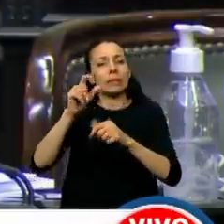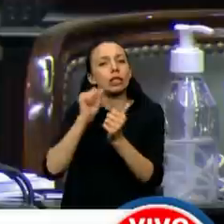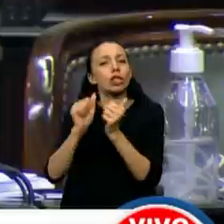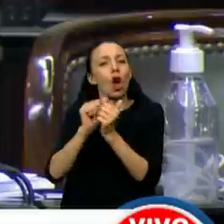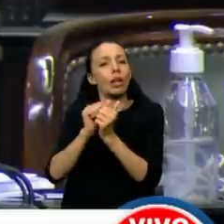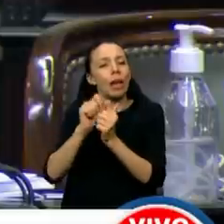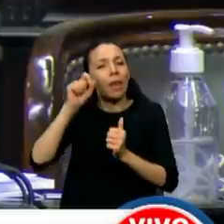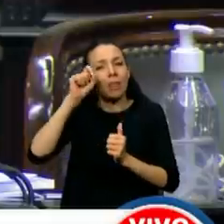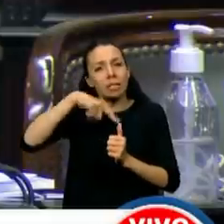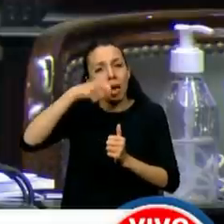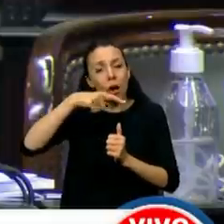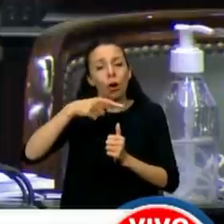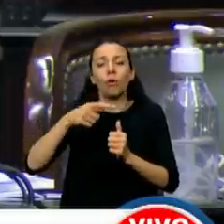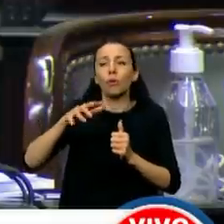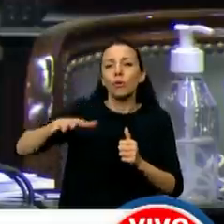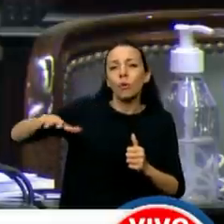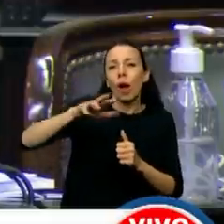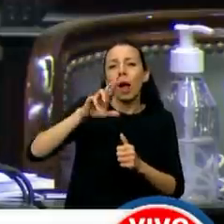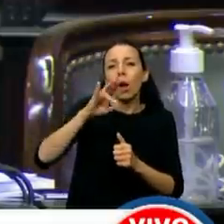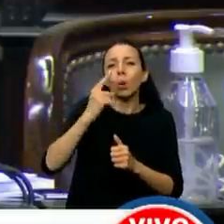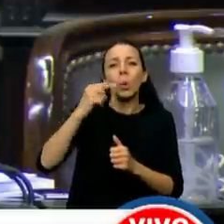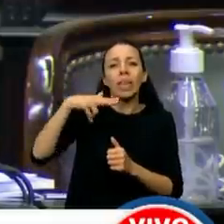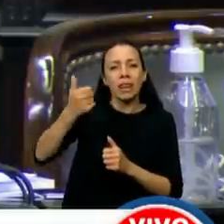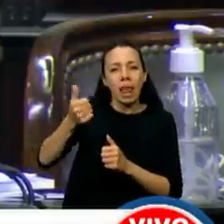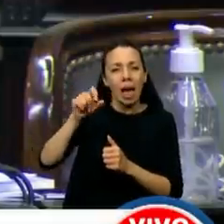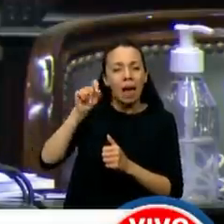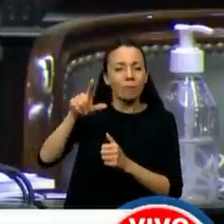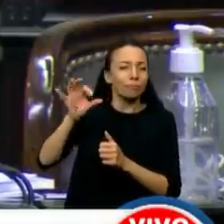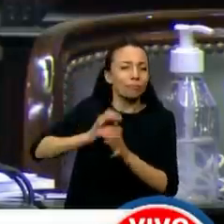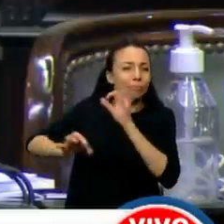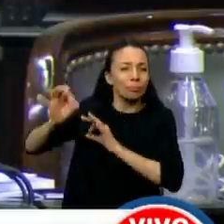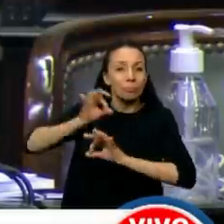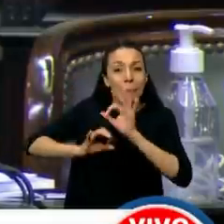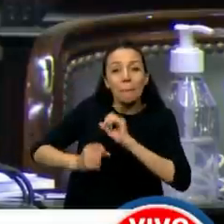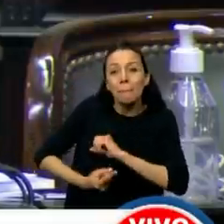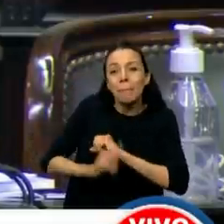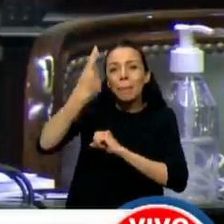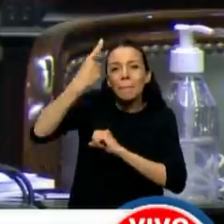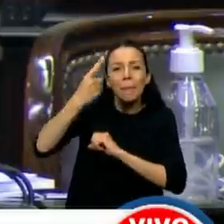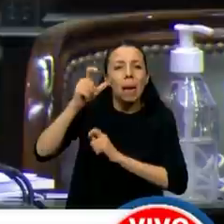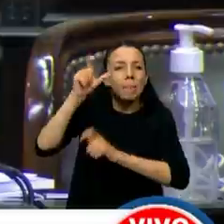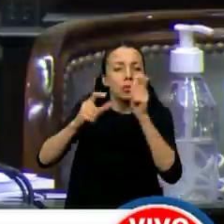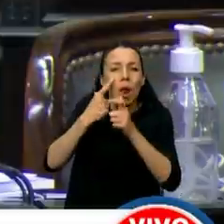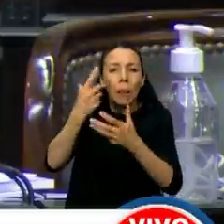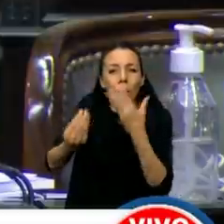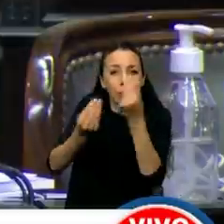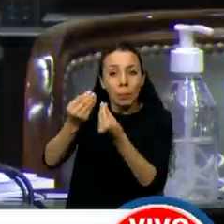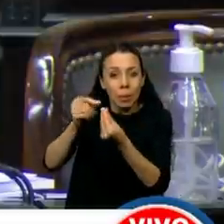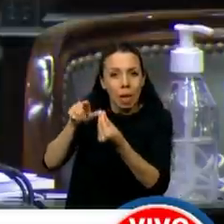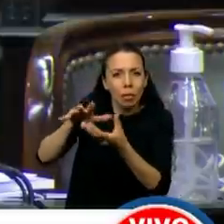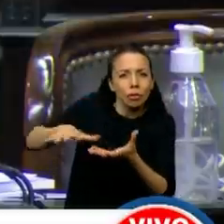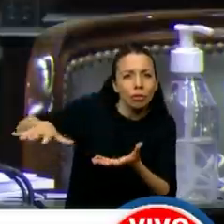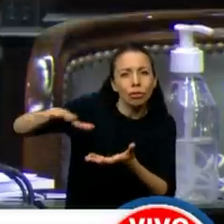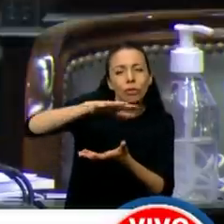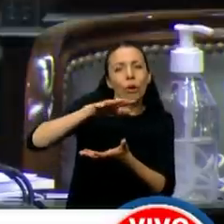75 que estoy seguro que la mayoría de los presentes ignora que fue la primera población hispánica en el corazón del impenetrable fundada